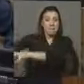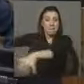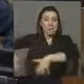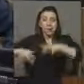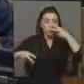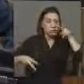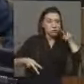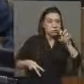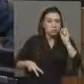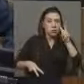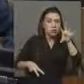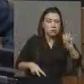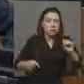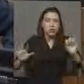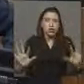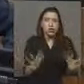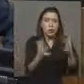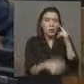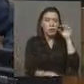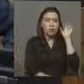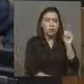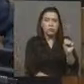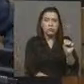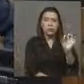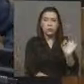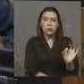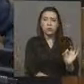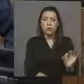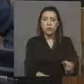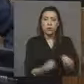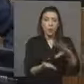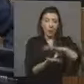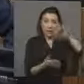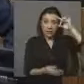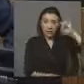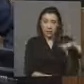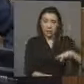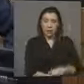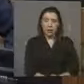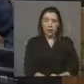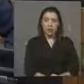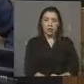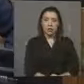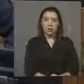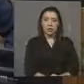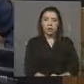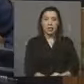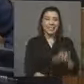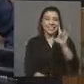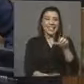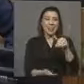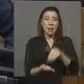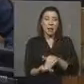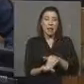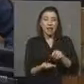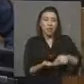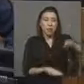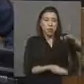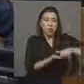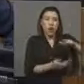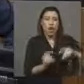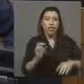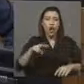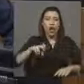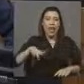sorprendida. Fue sorprendida, presidente, que bueno que el país lo sepa, fue sorprendida con 7.000 toneladas de harina de pescado